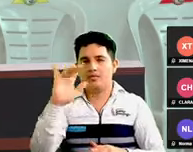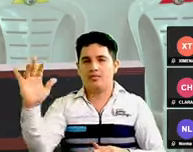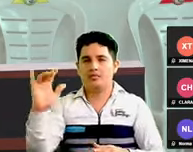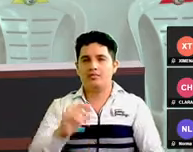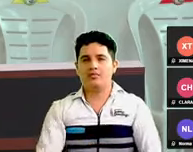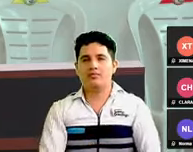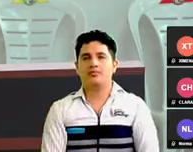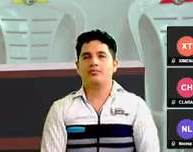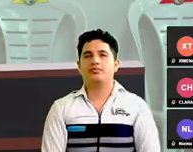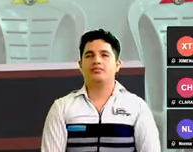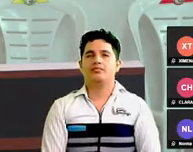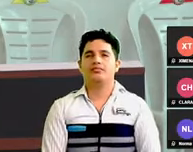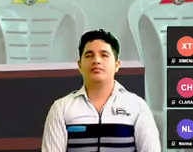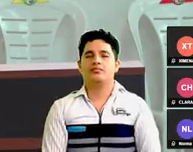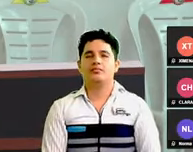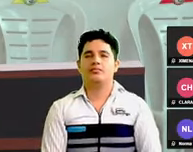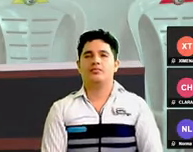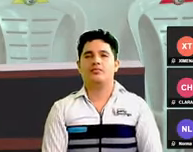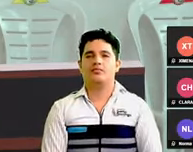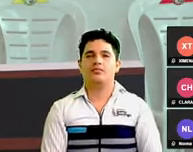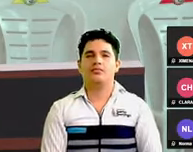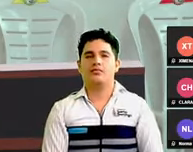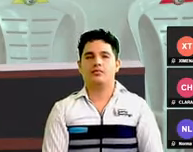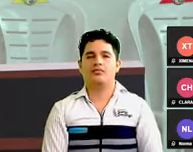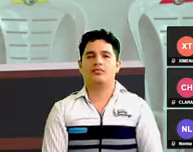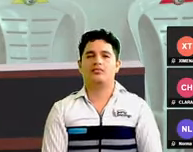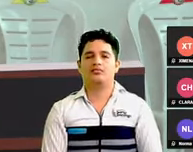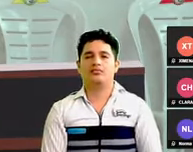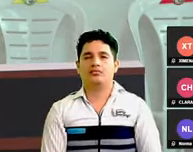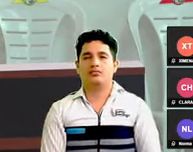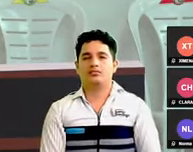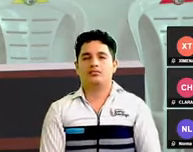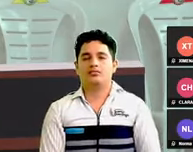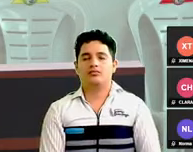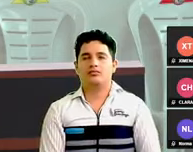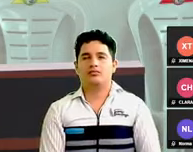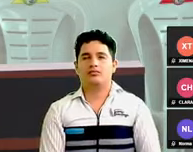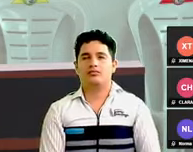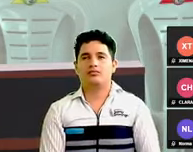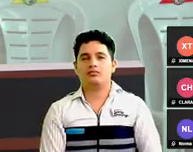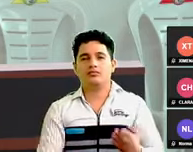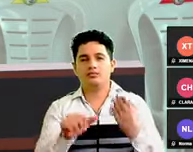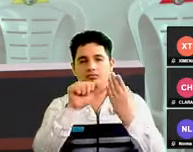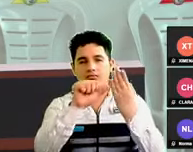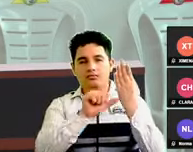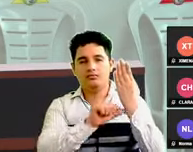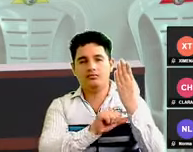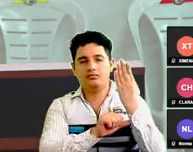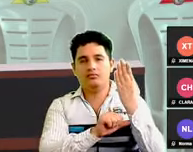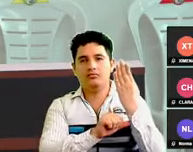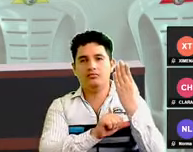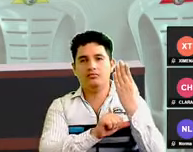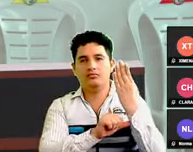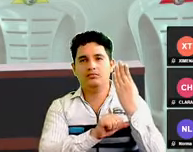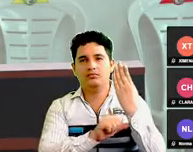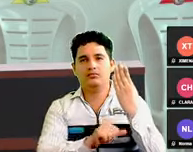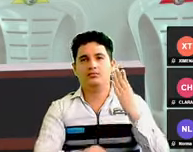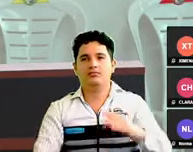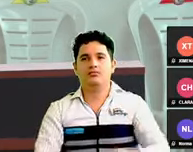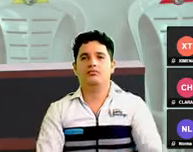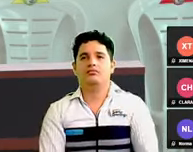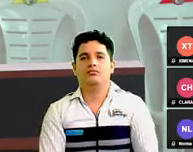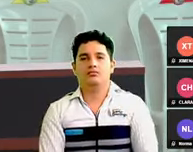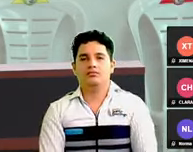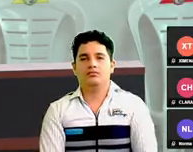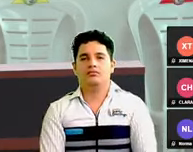23-201-2021-0264, que se sustancia en la unidad judicial de familia, mujer, niñez y adolescencia y